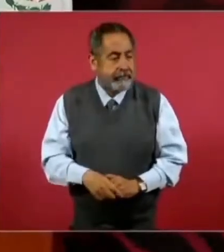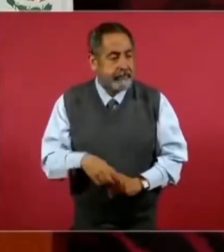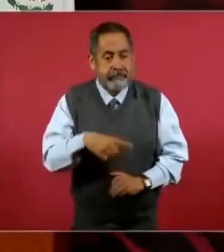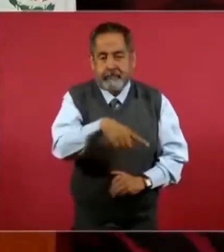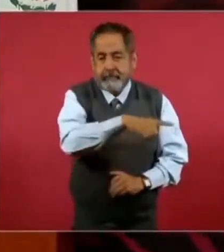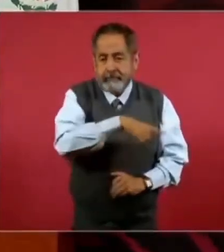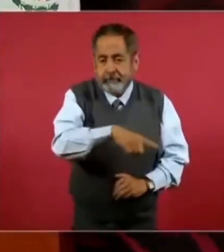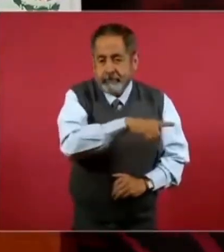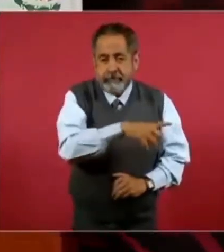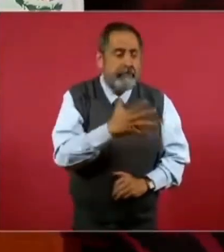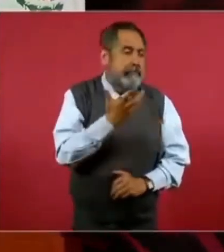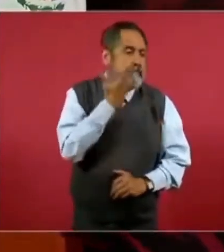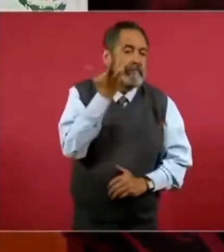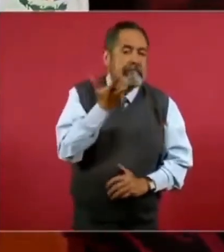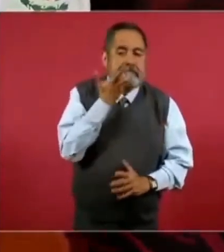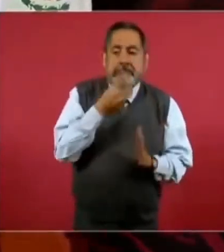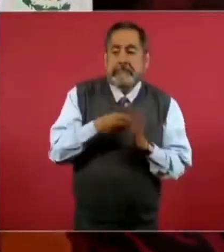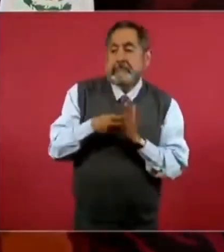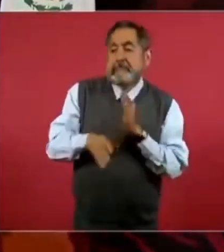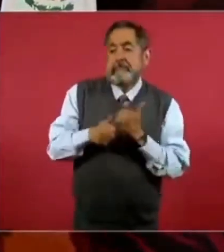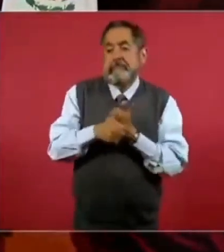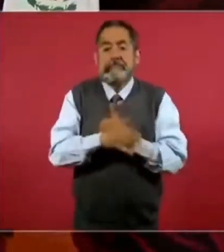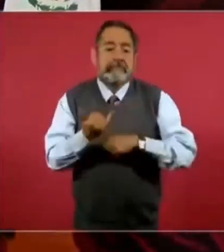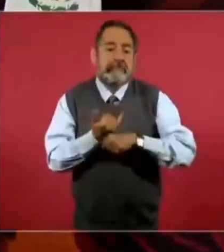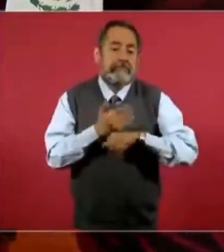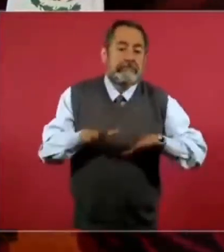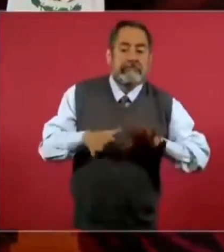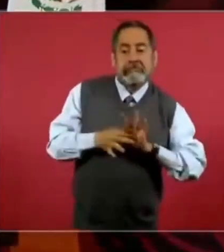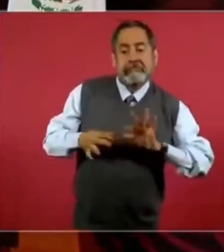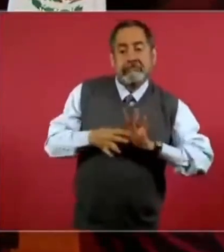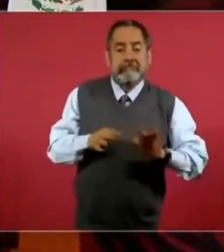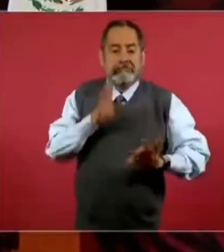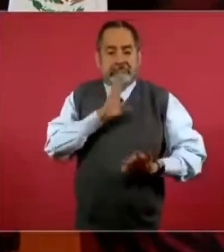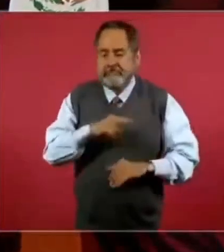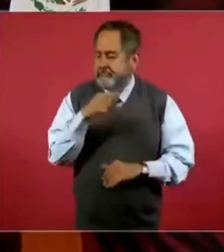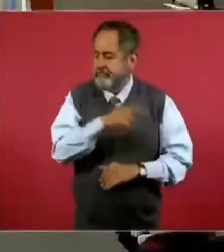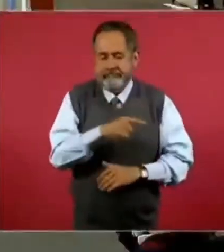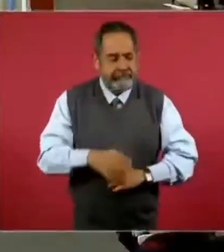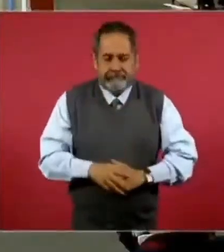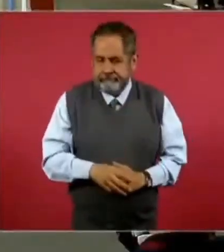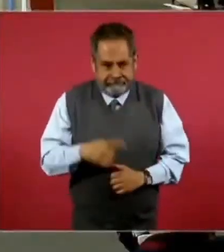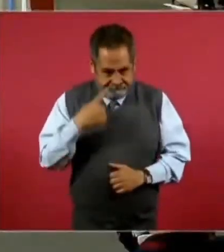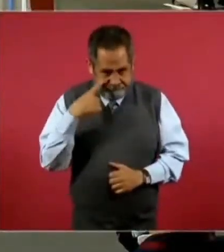manipulan, desinforman con eso. Ese es el resultado.